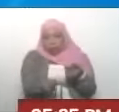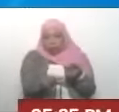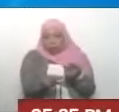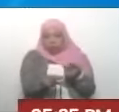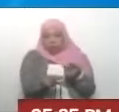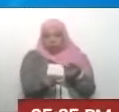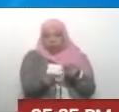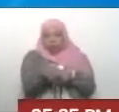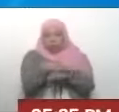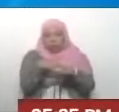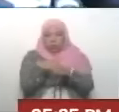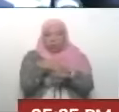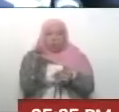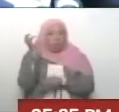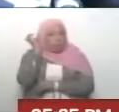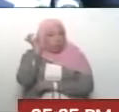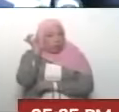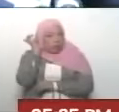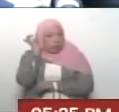Álvarez, ministra de la Mujer,